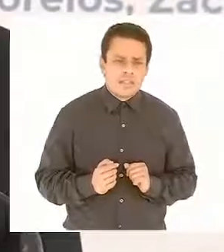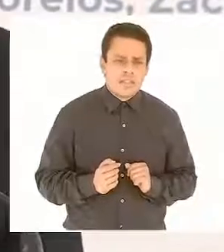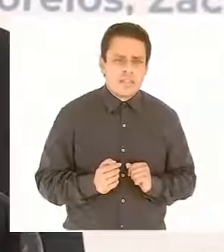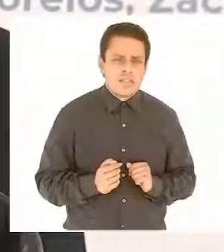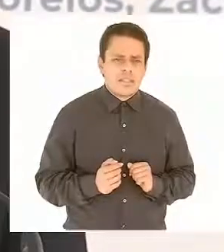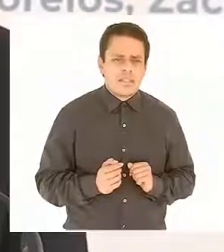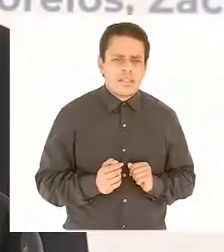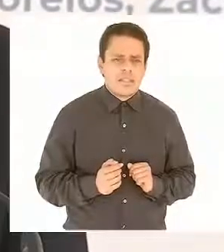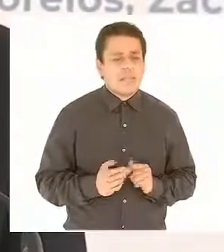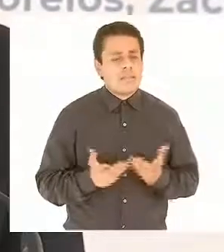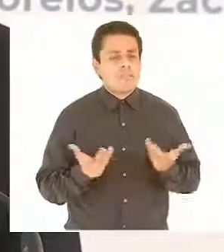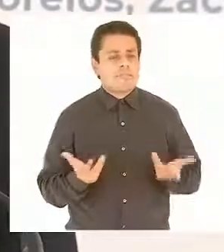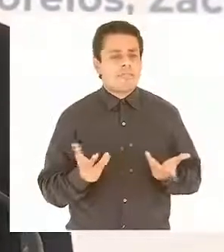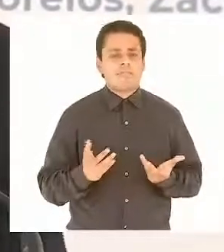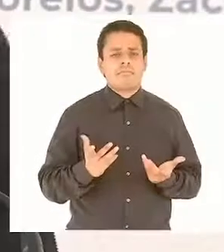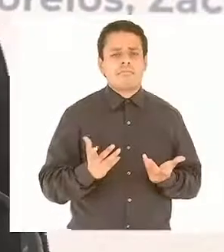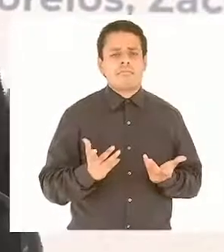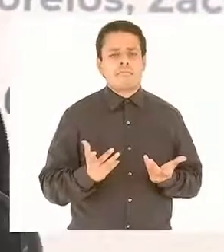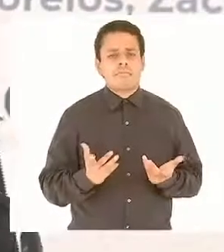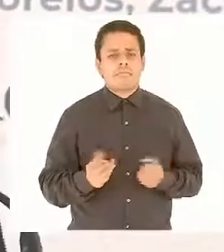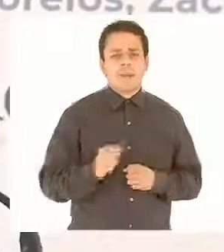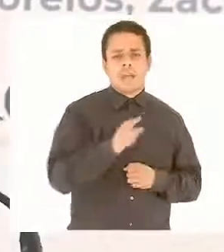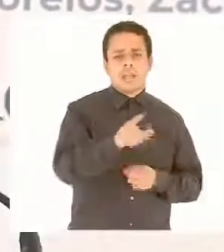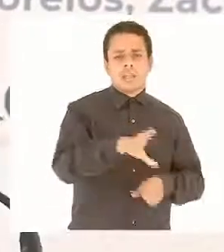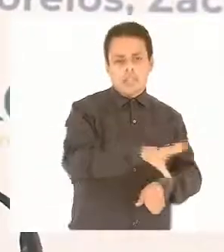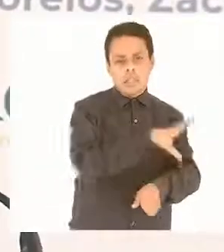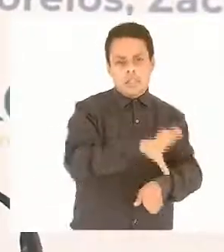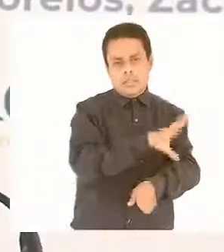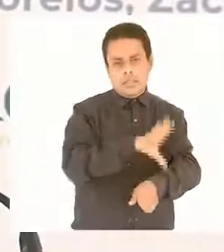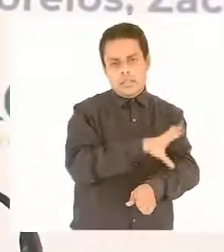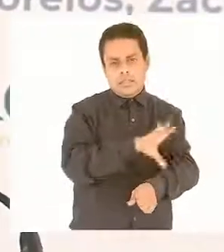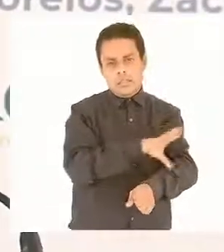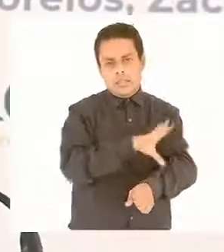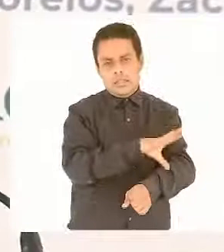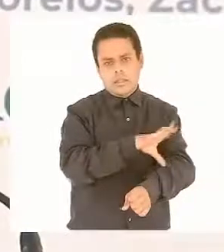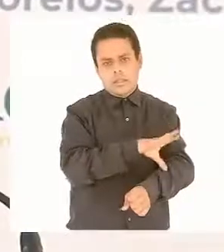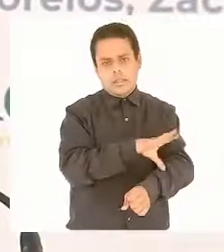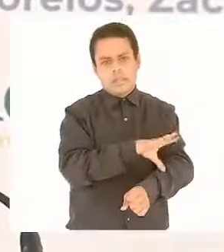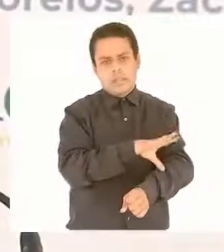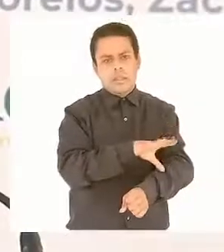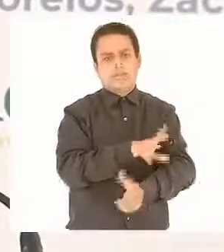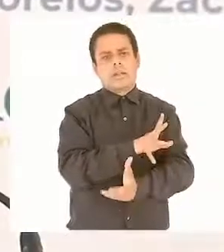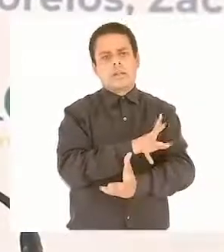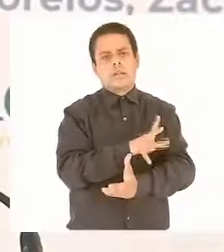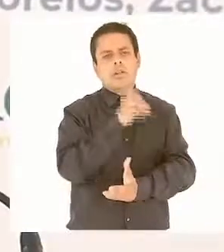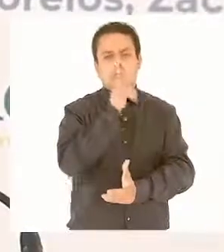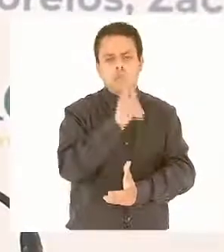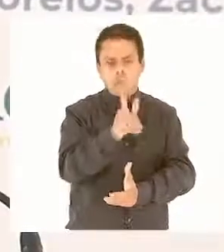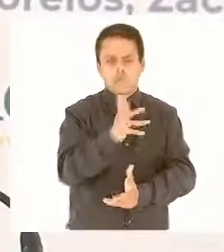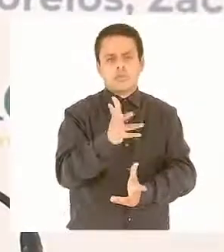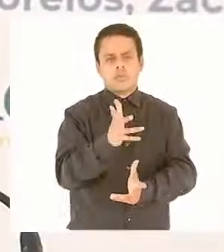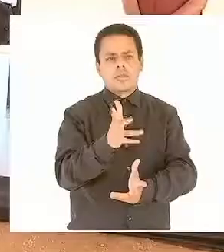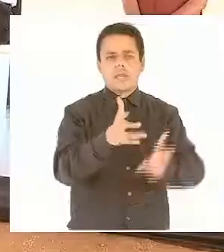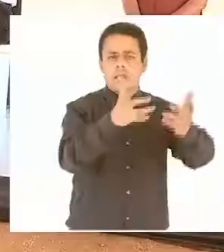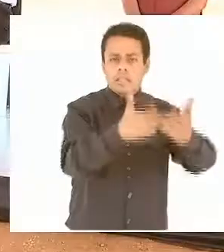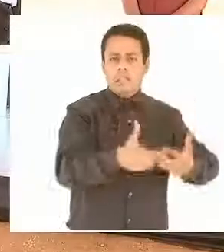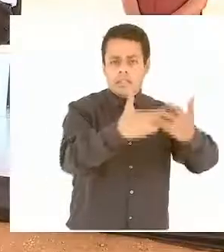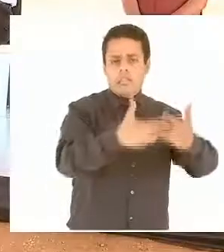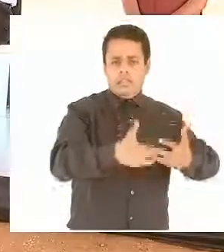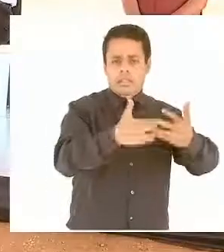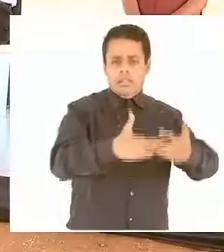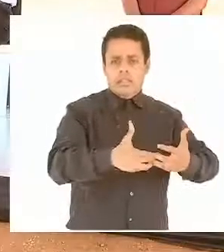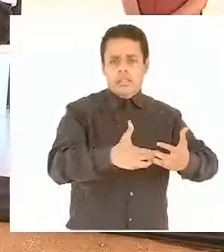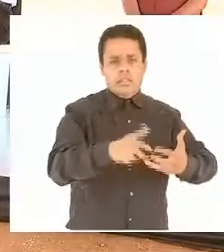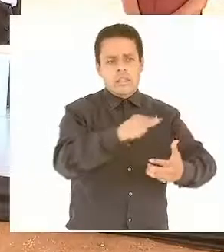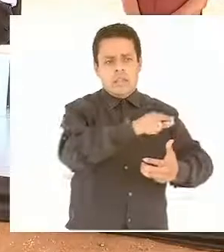toda la energía eléctrica, toda esta industria, toda